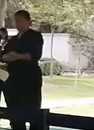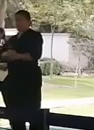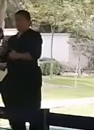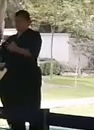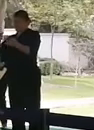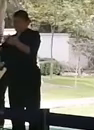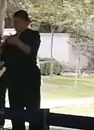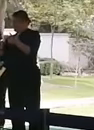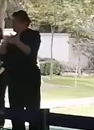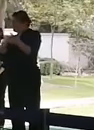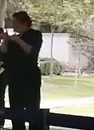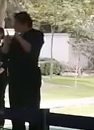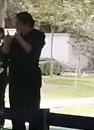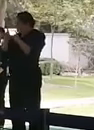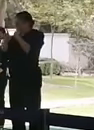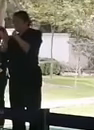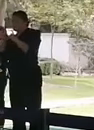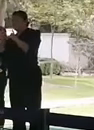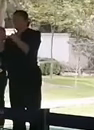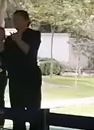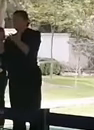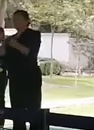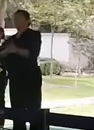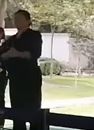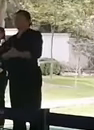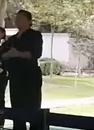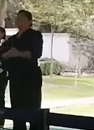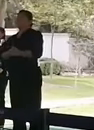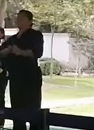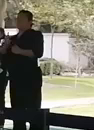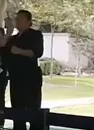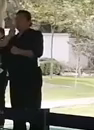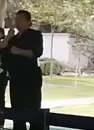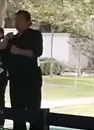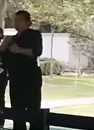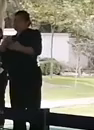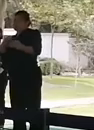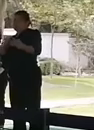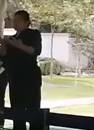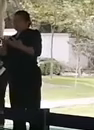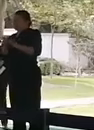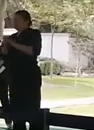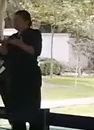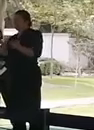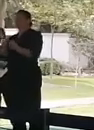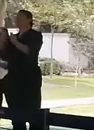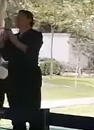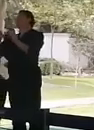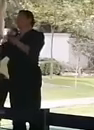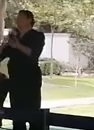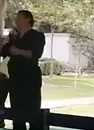donde no se ve bien en la manera que se están haciendo algunas cosas. Por ejemplo, México y